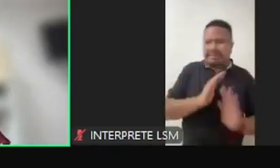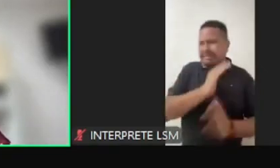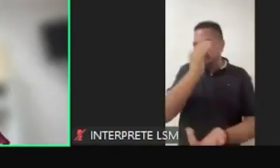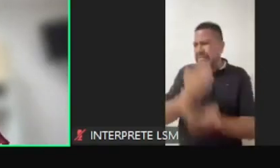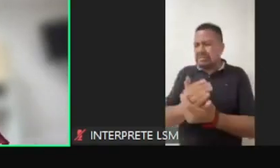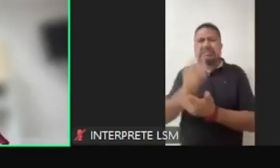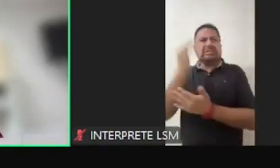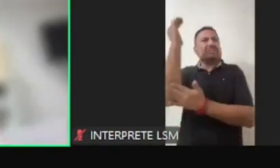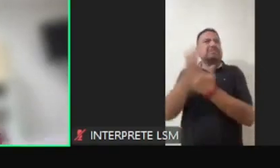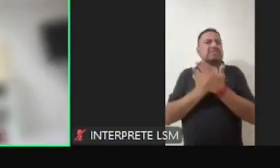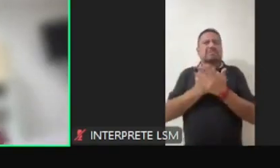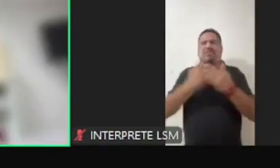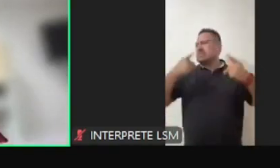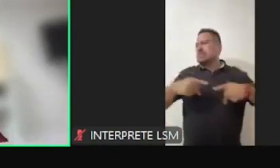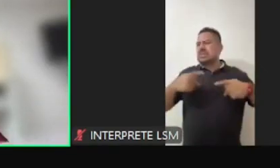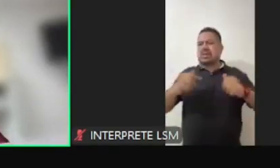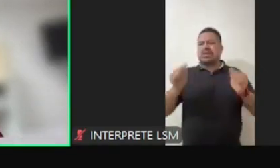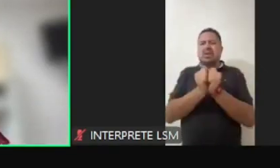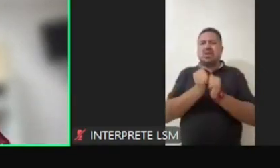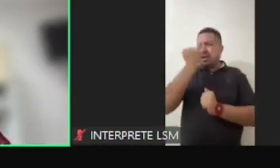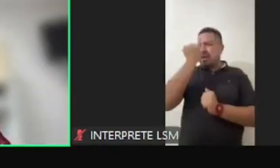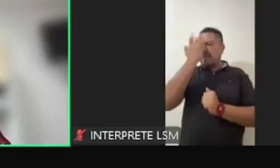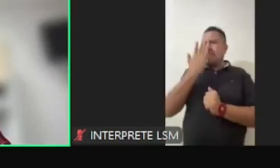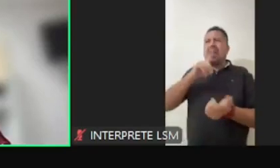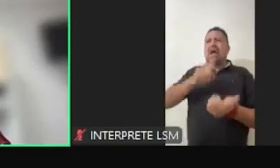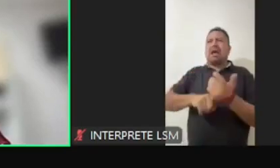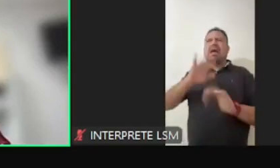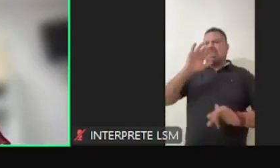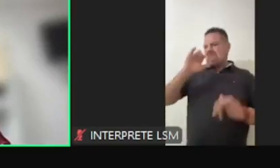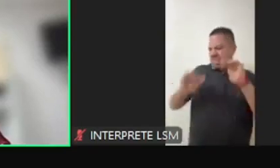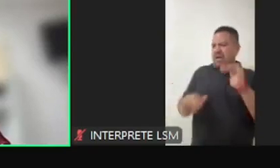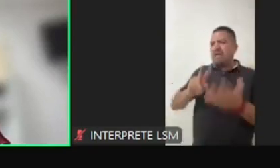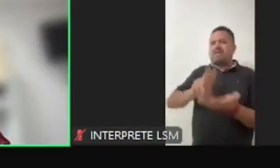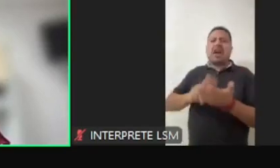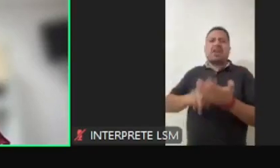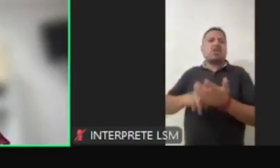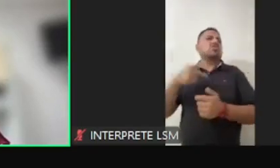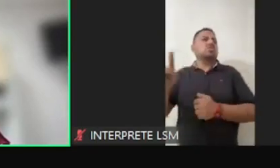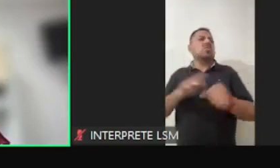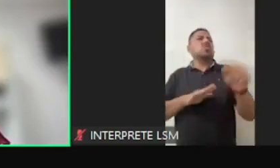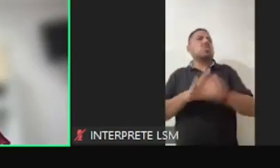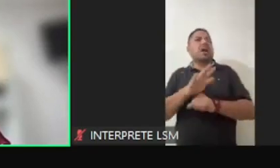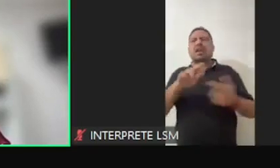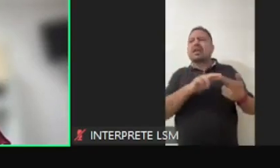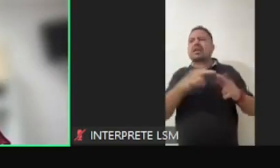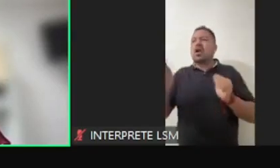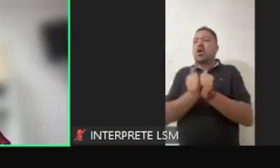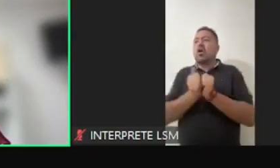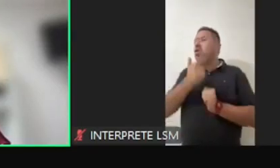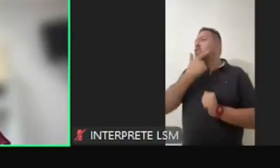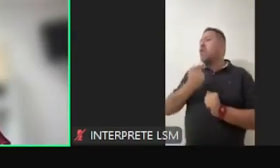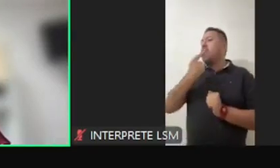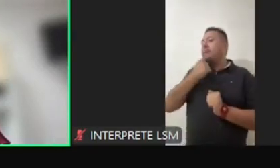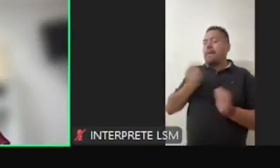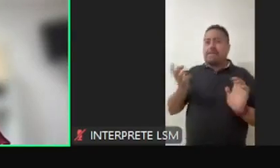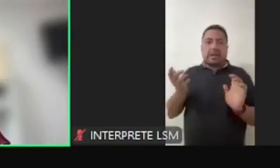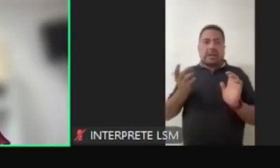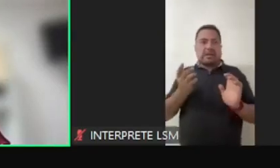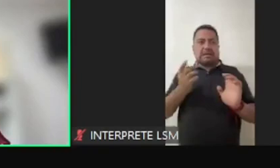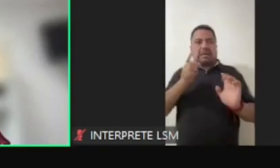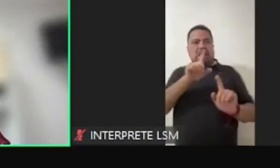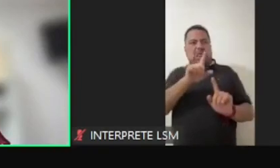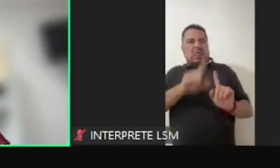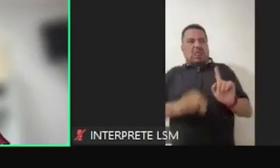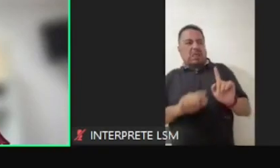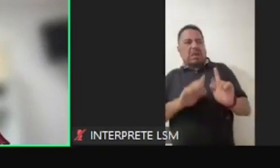reduce a la quejosa a una figura subordinada cuyo valor depende de su ación con un hombre deslegitimando su